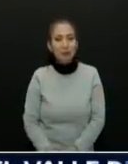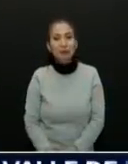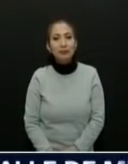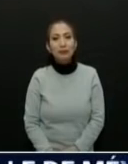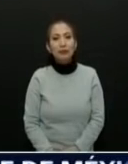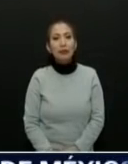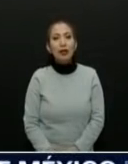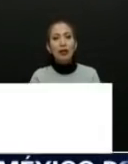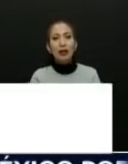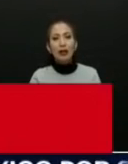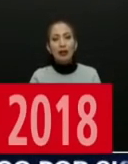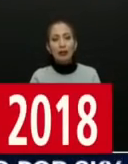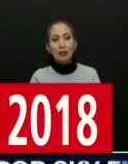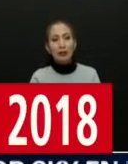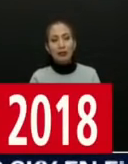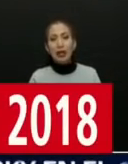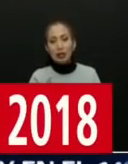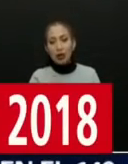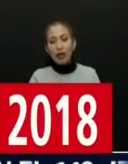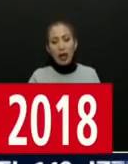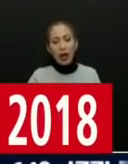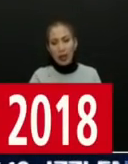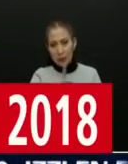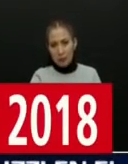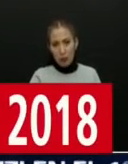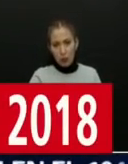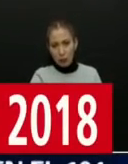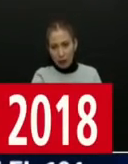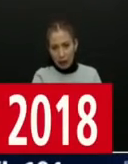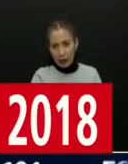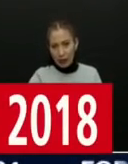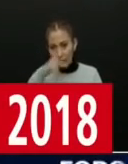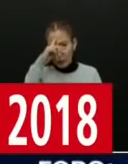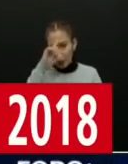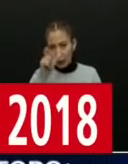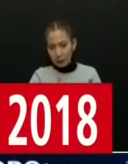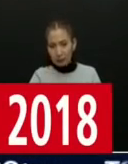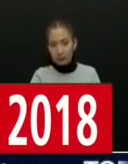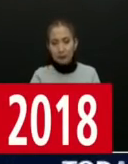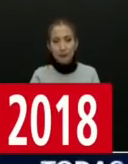en la historia pública de nuestro país.